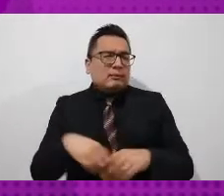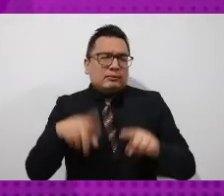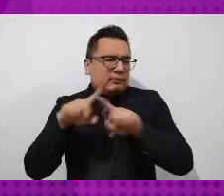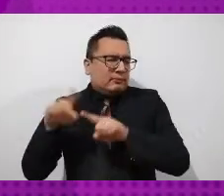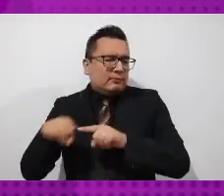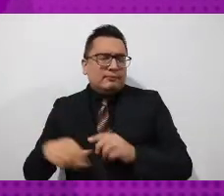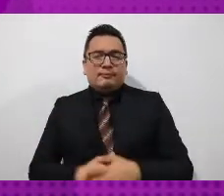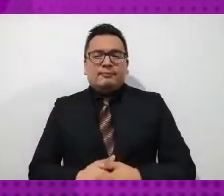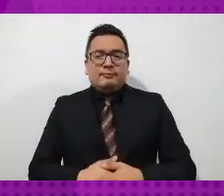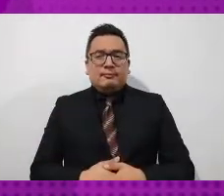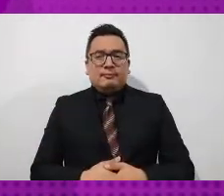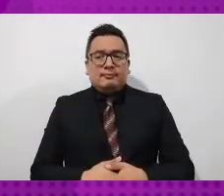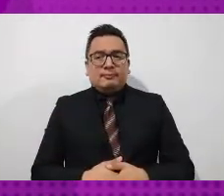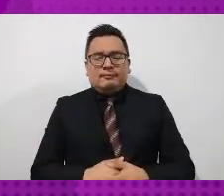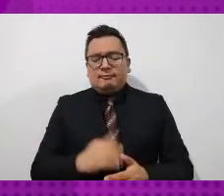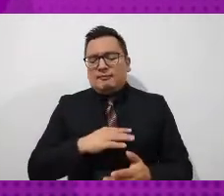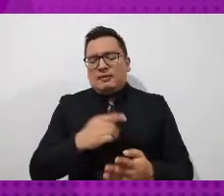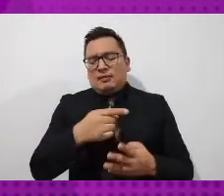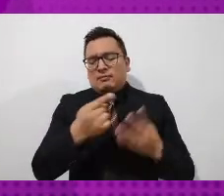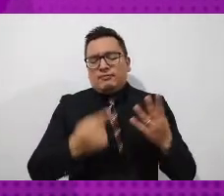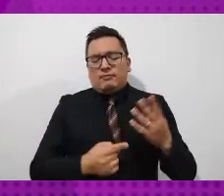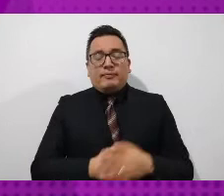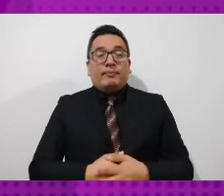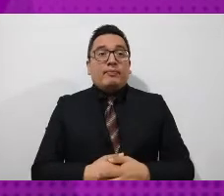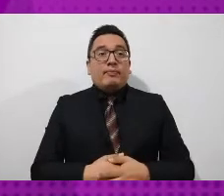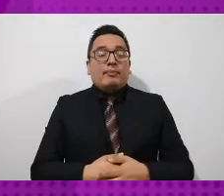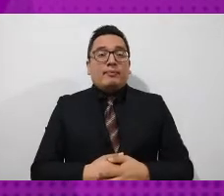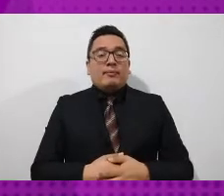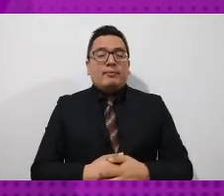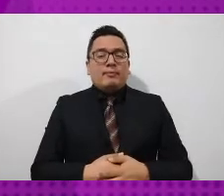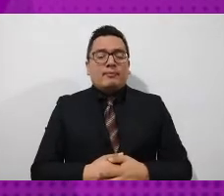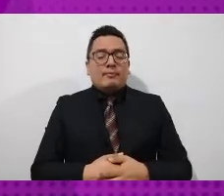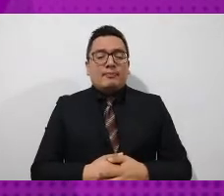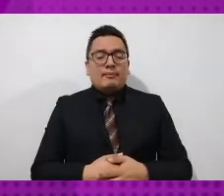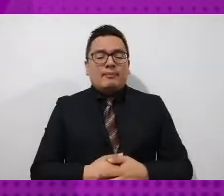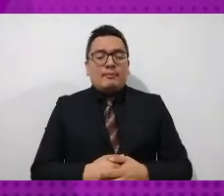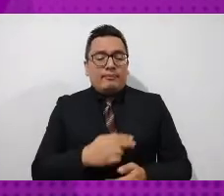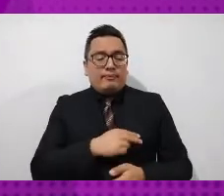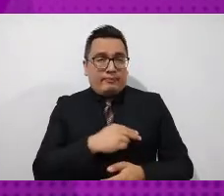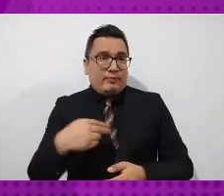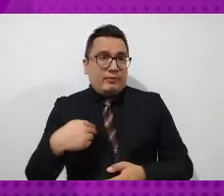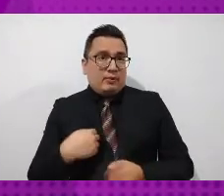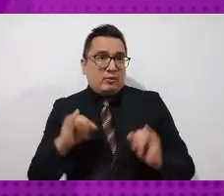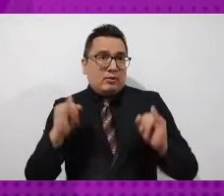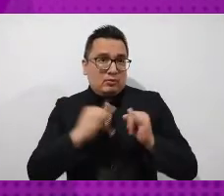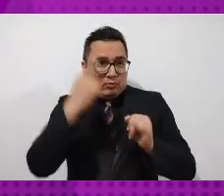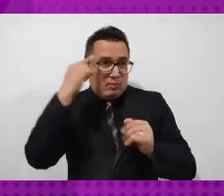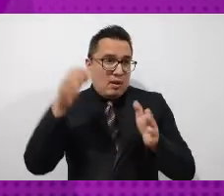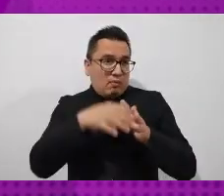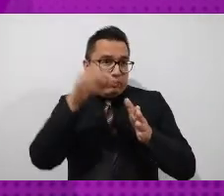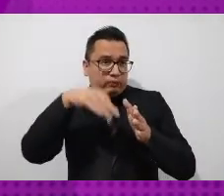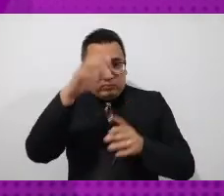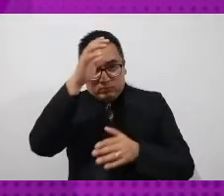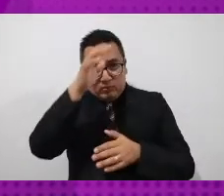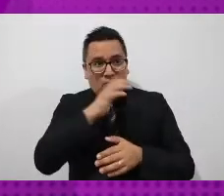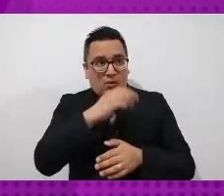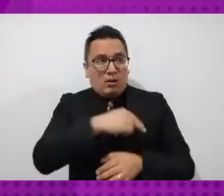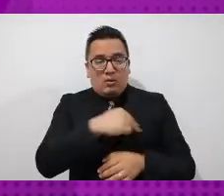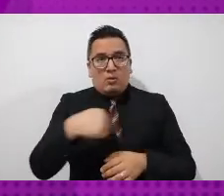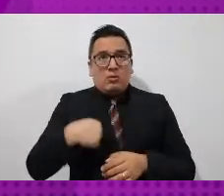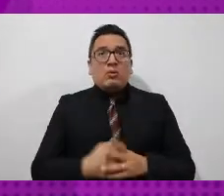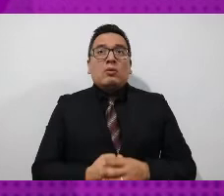fin, hay de todo un poco. Nosotros, como Instituto Electoral de Coahuila y garantes de